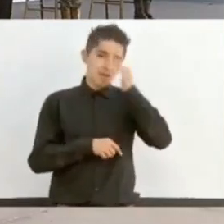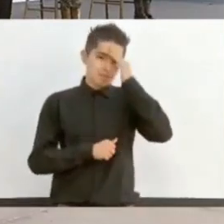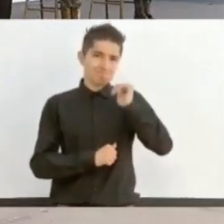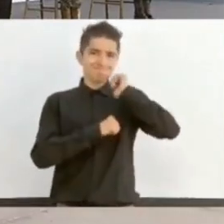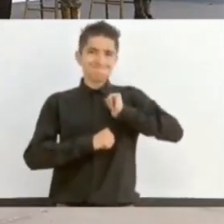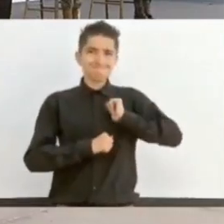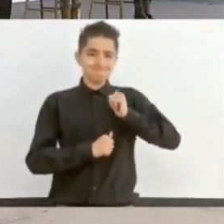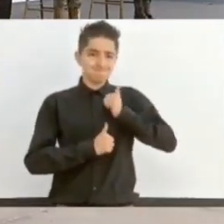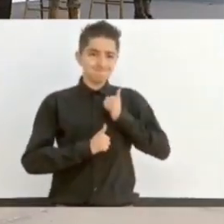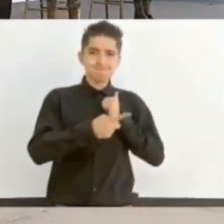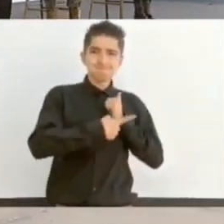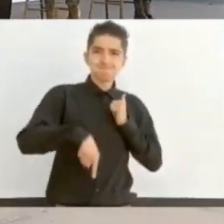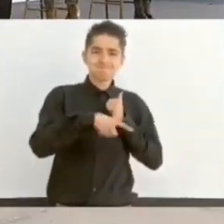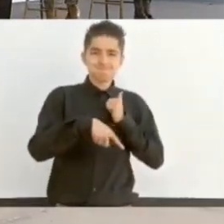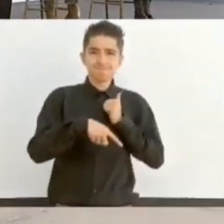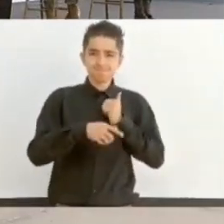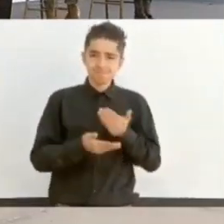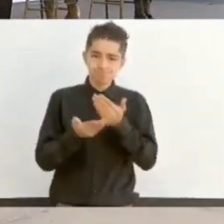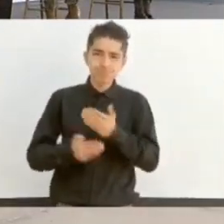Armadas.